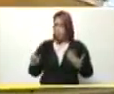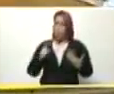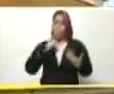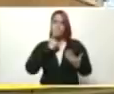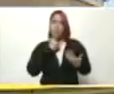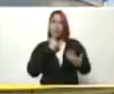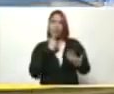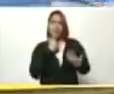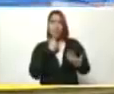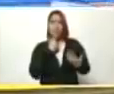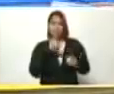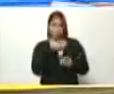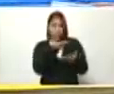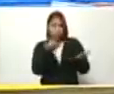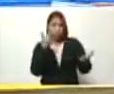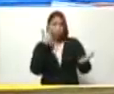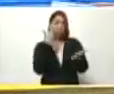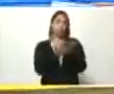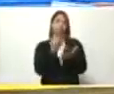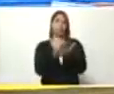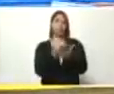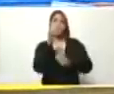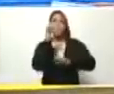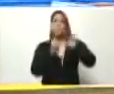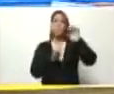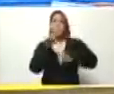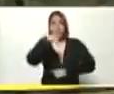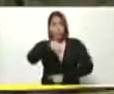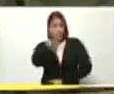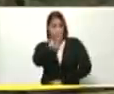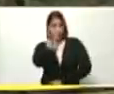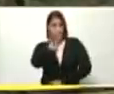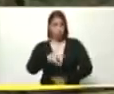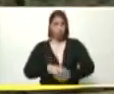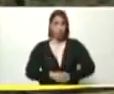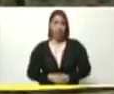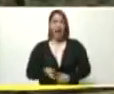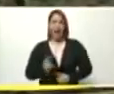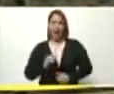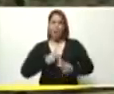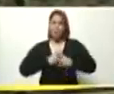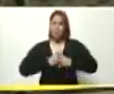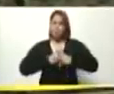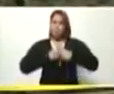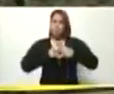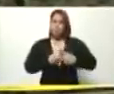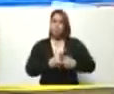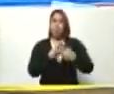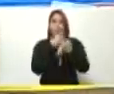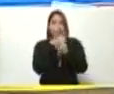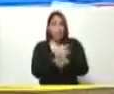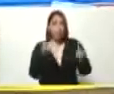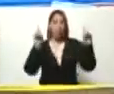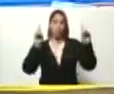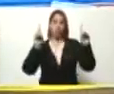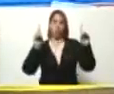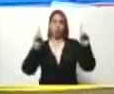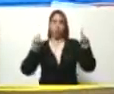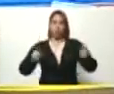Y son testigos de que en Venezuela hay una voluntad democrática